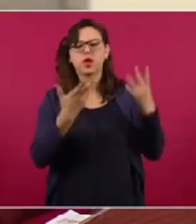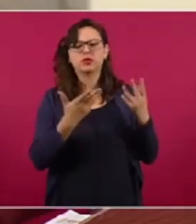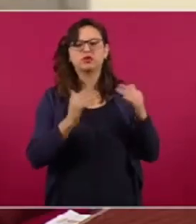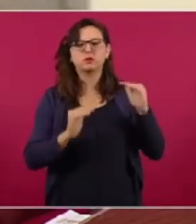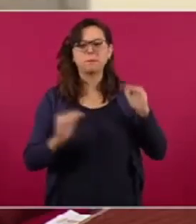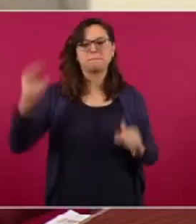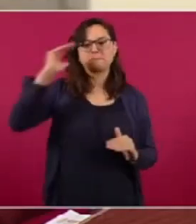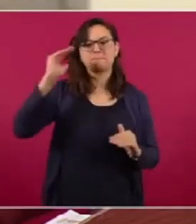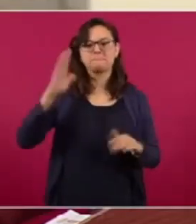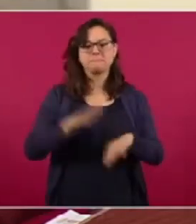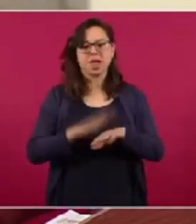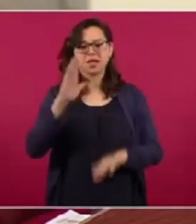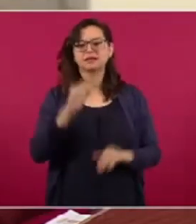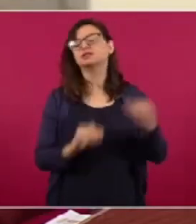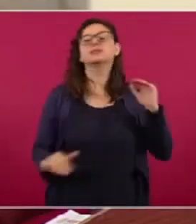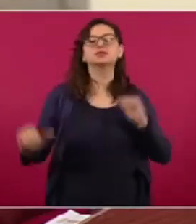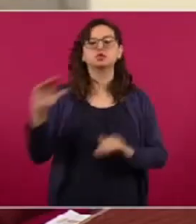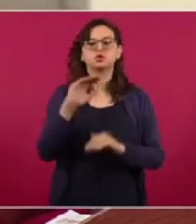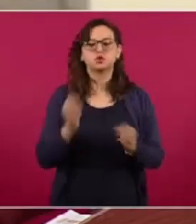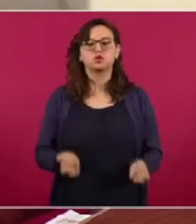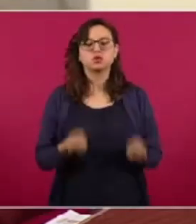El dato oficial.